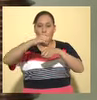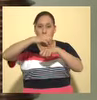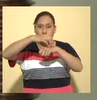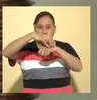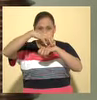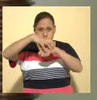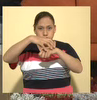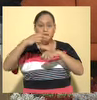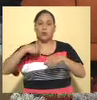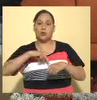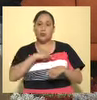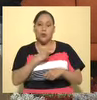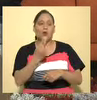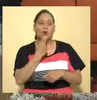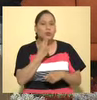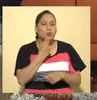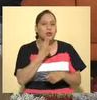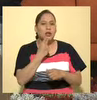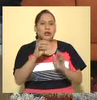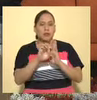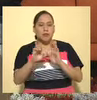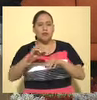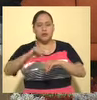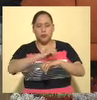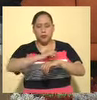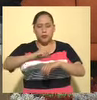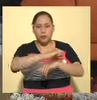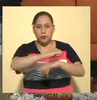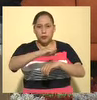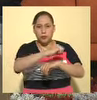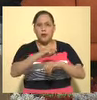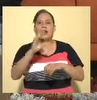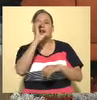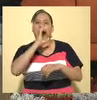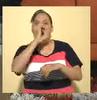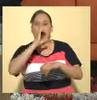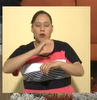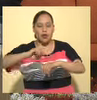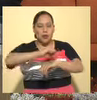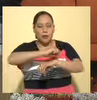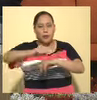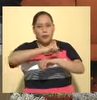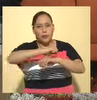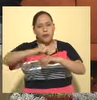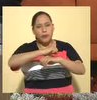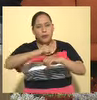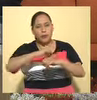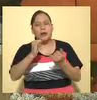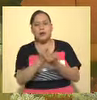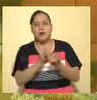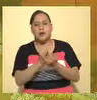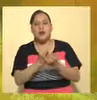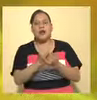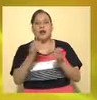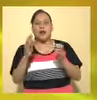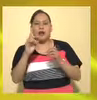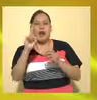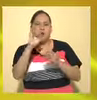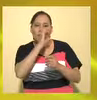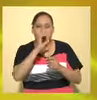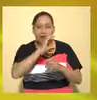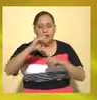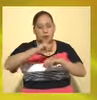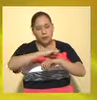nosotros utilizamos agentes físicos, que es ultrasonido, láser, calor, exactamente, sí, crioterapia, entre otros.